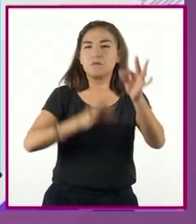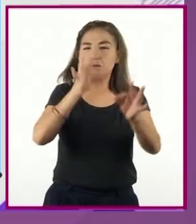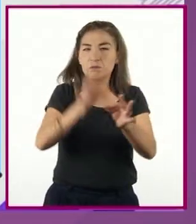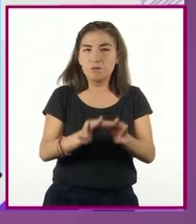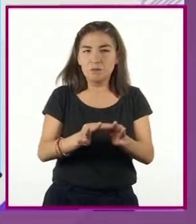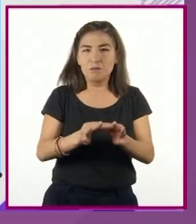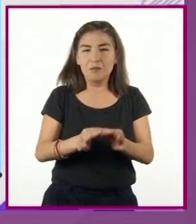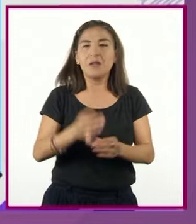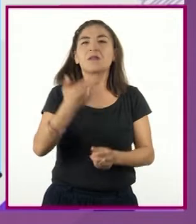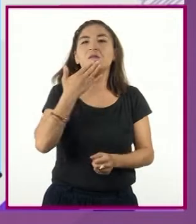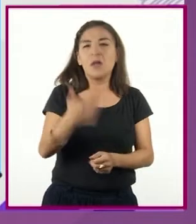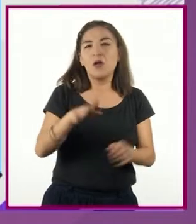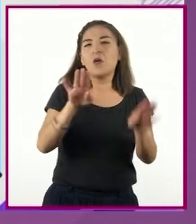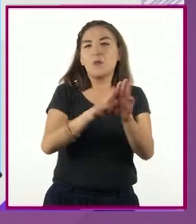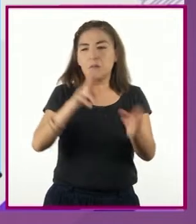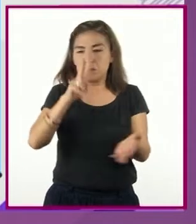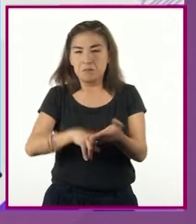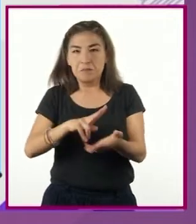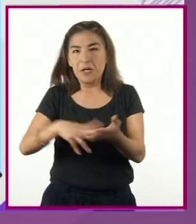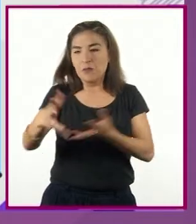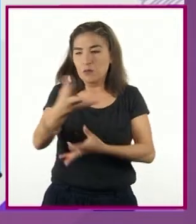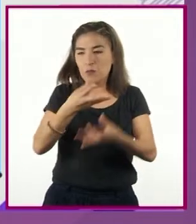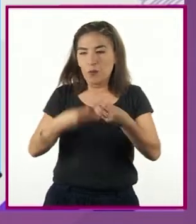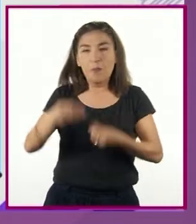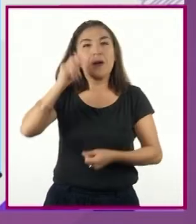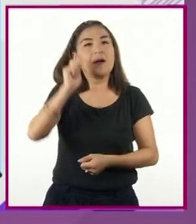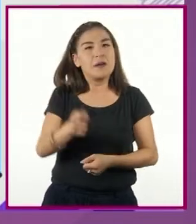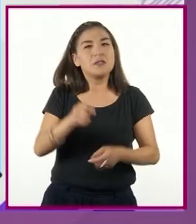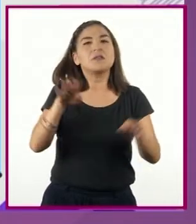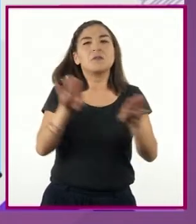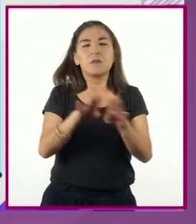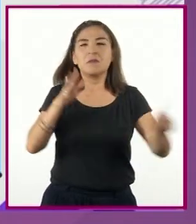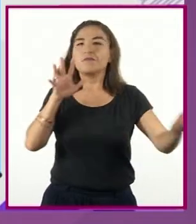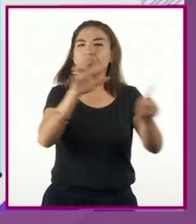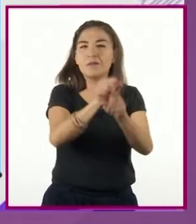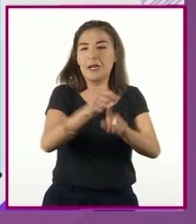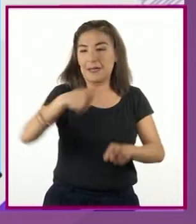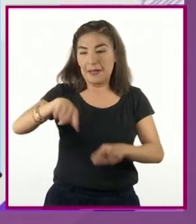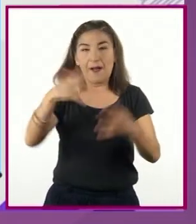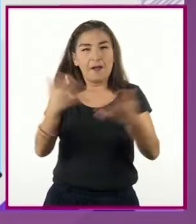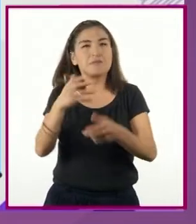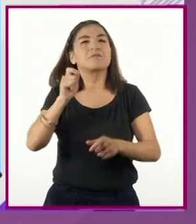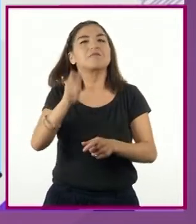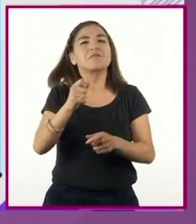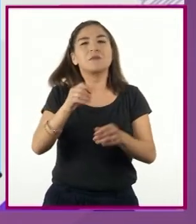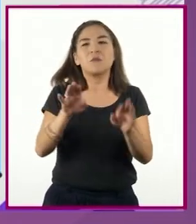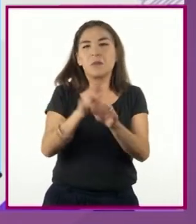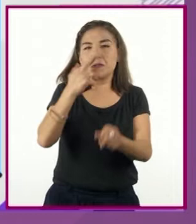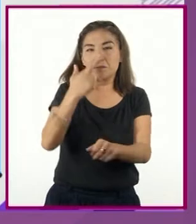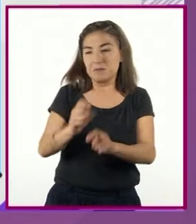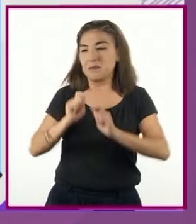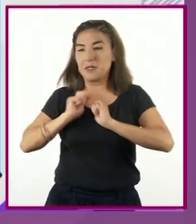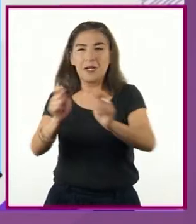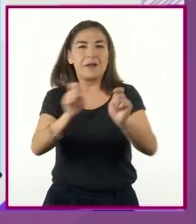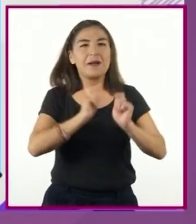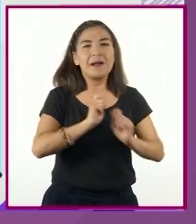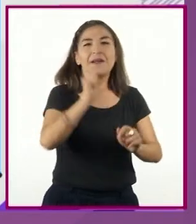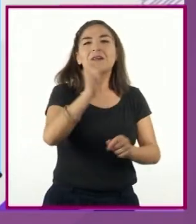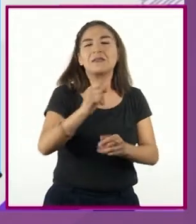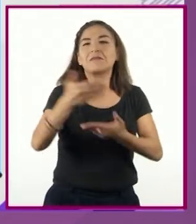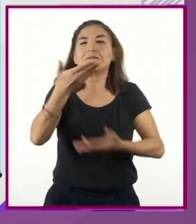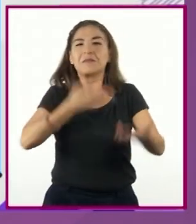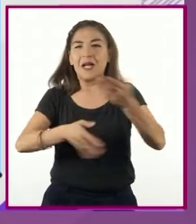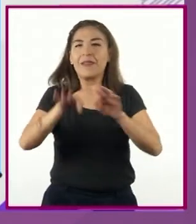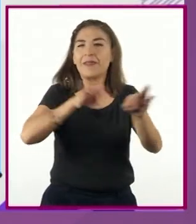compromiso, comparten valores comunes y cumplen objetivos y realizan tareas en común por medio de los diferentes